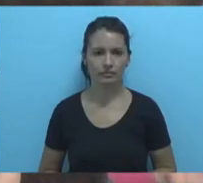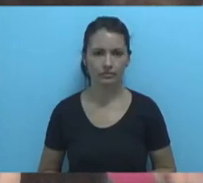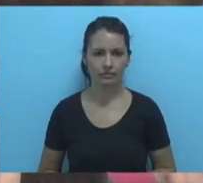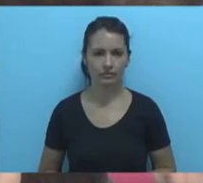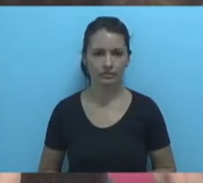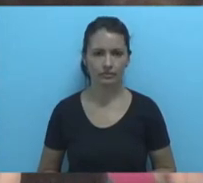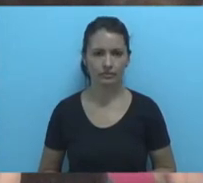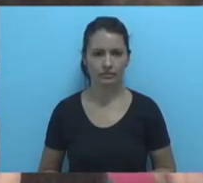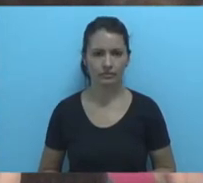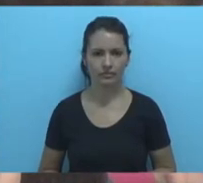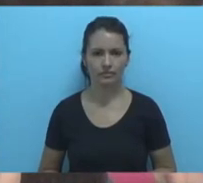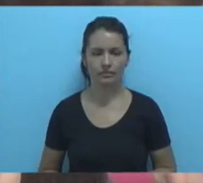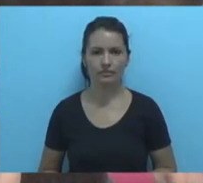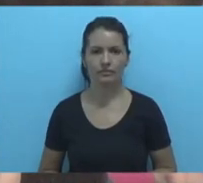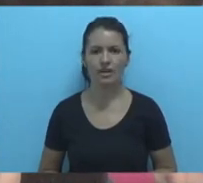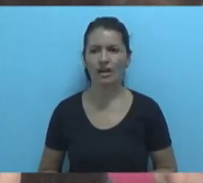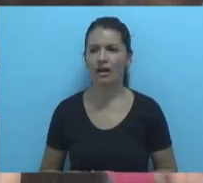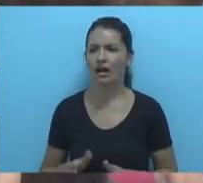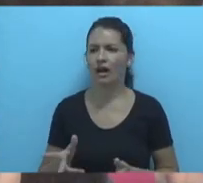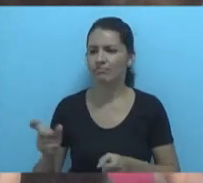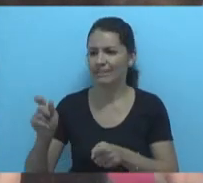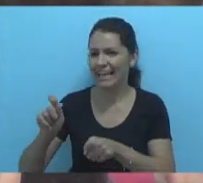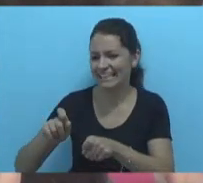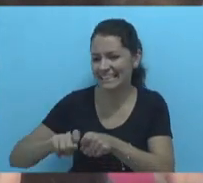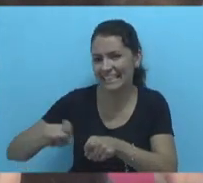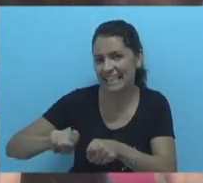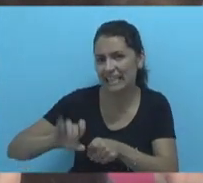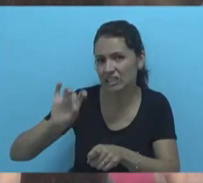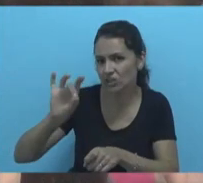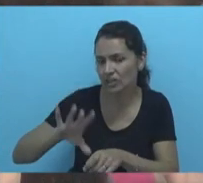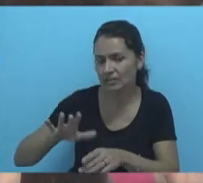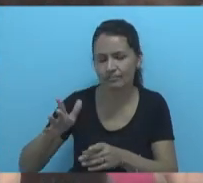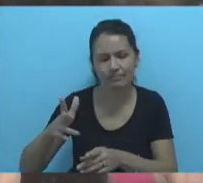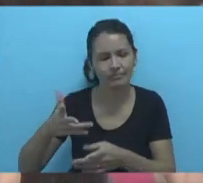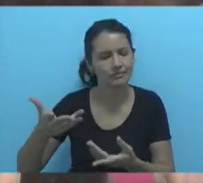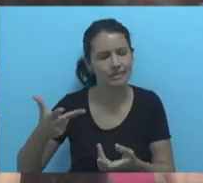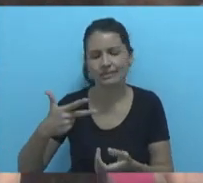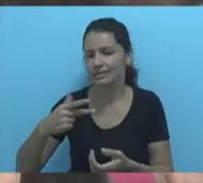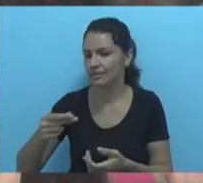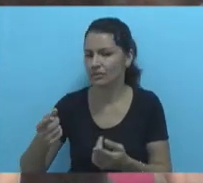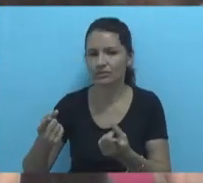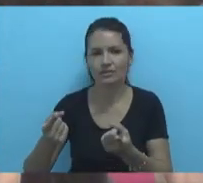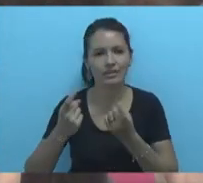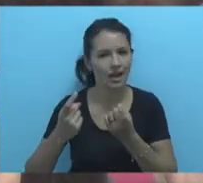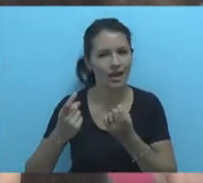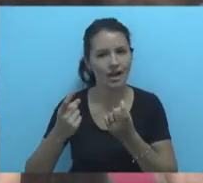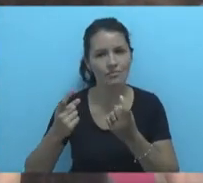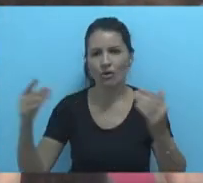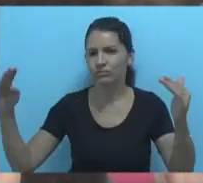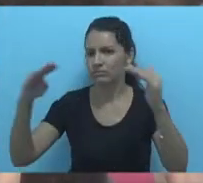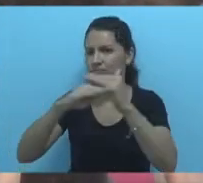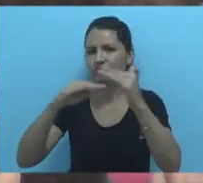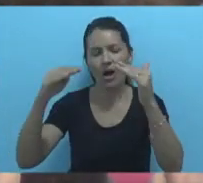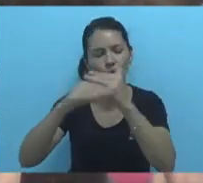alcanzan los arreglos, no alcanzan los baches y sí necesitamos que el gobierno de la República